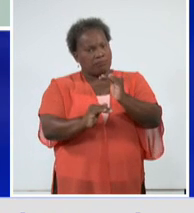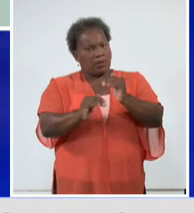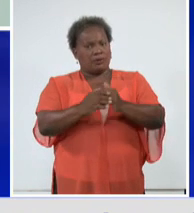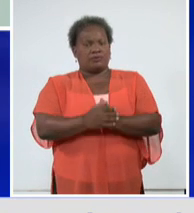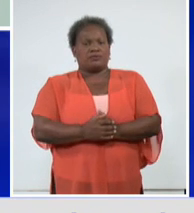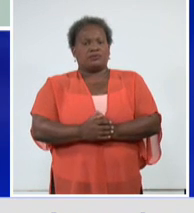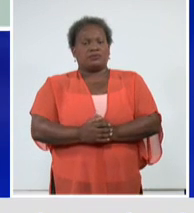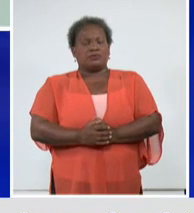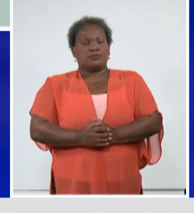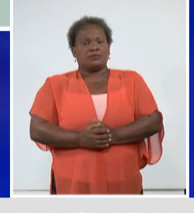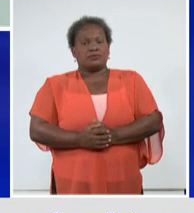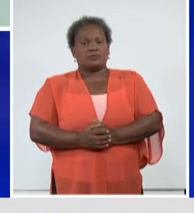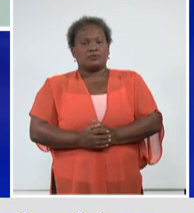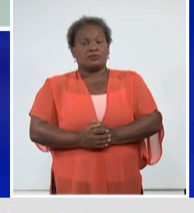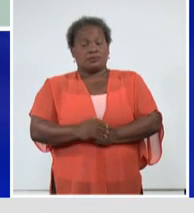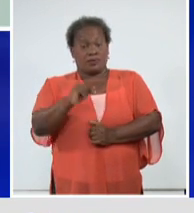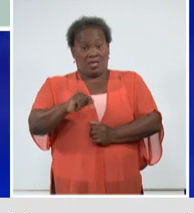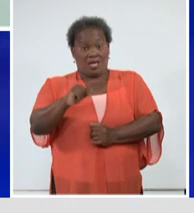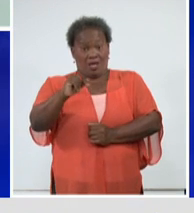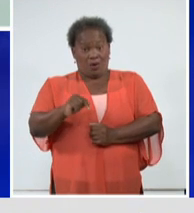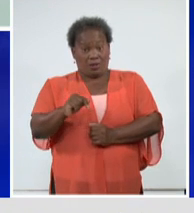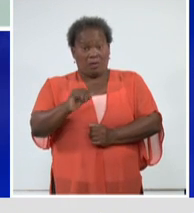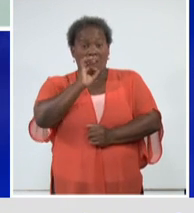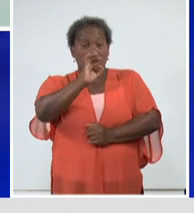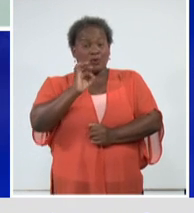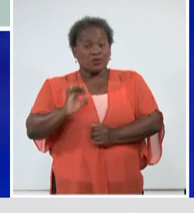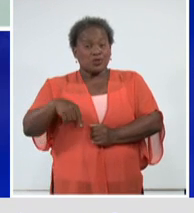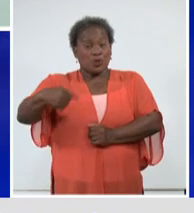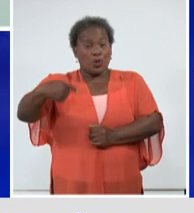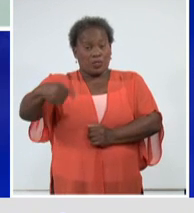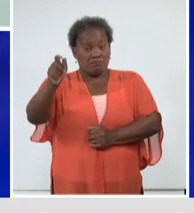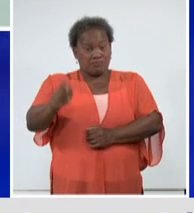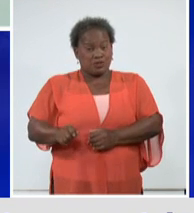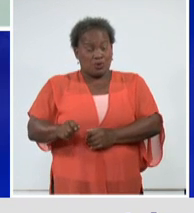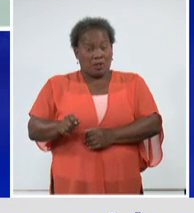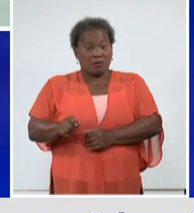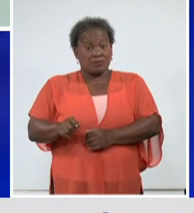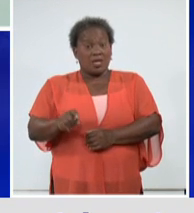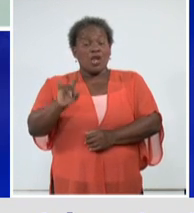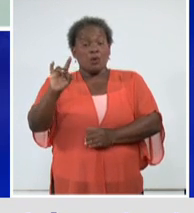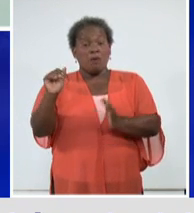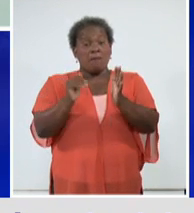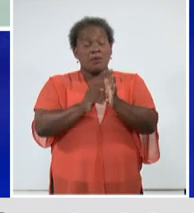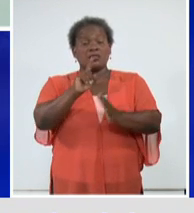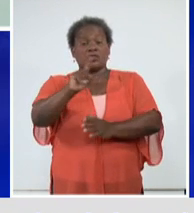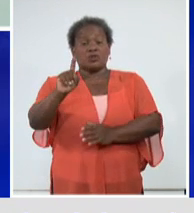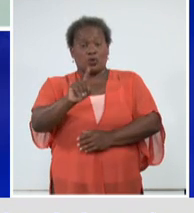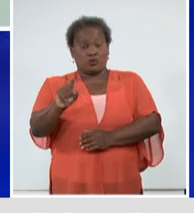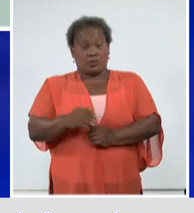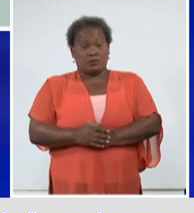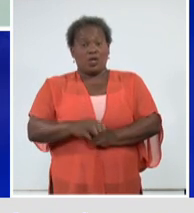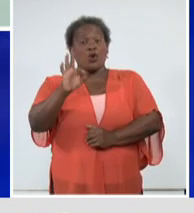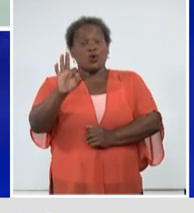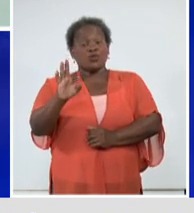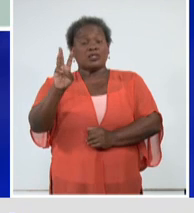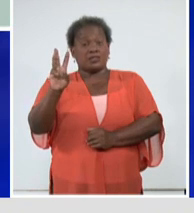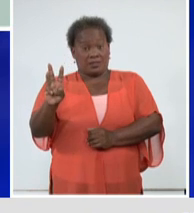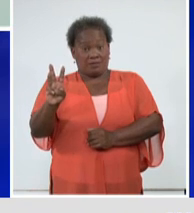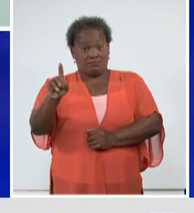6.464 diarios. Ahora estamos promediando 9.111 y 83 fallecidos como